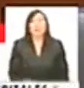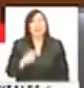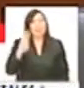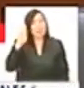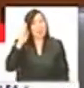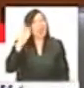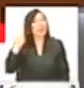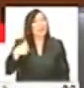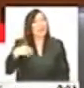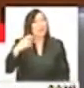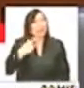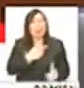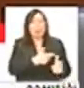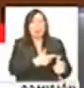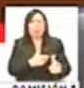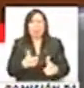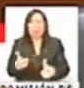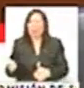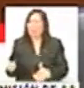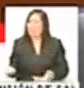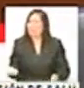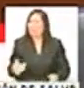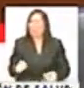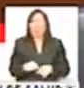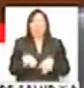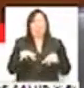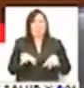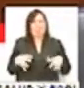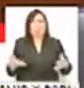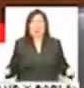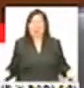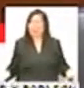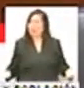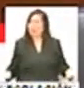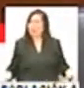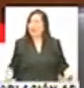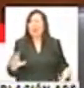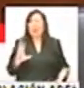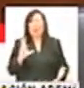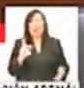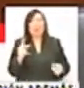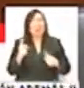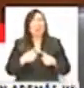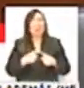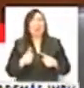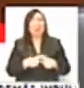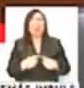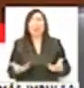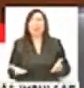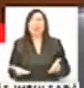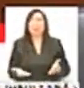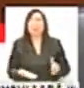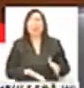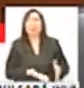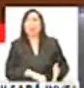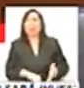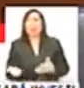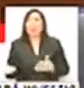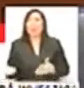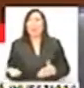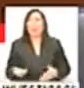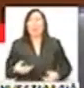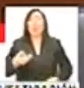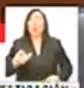uniforme, nos mataban como a perros, señor presidente. Y los delincuentes terroristas se les llevaba al